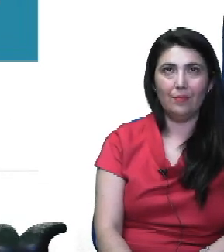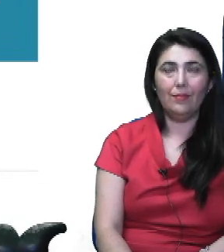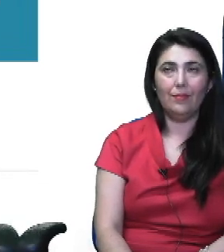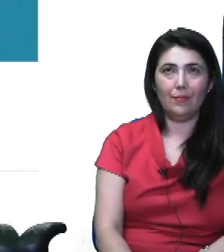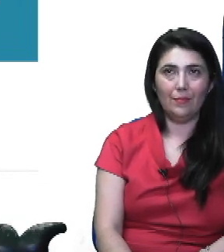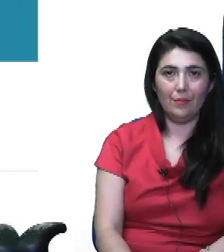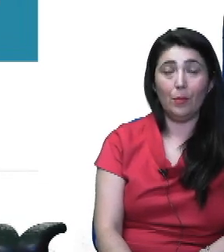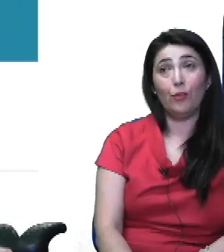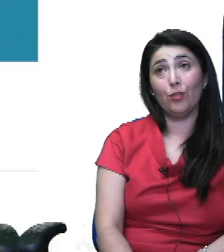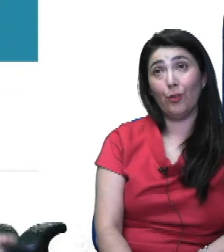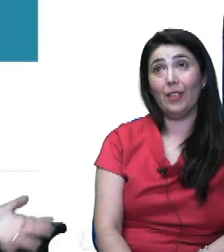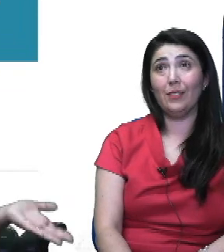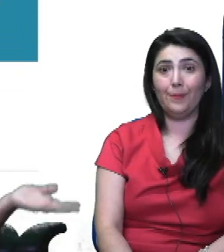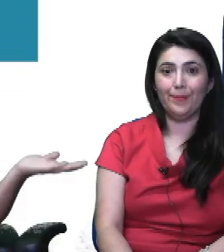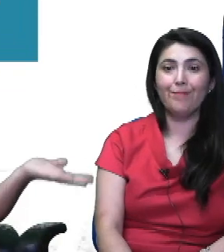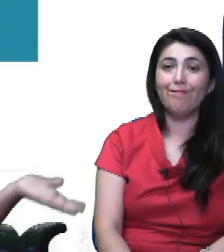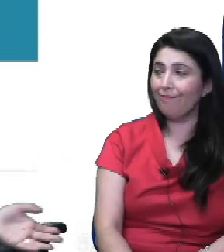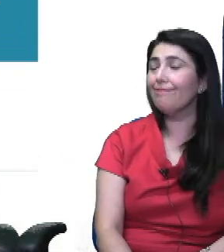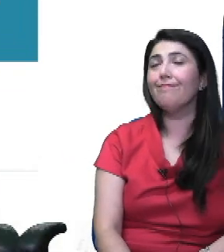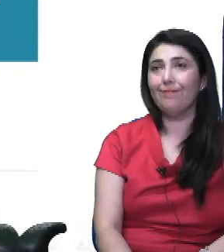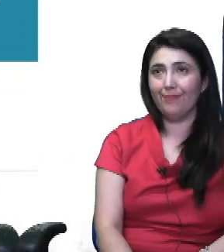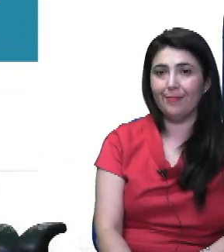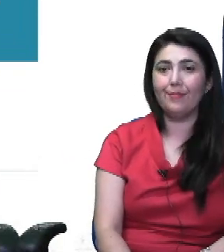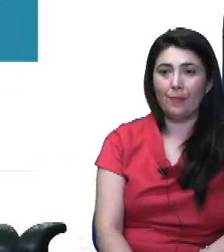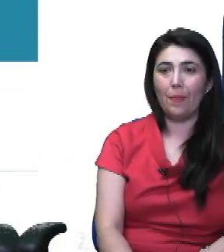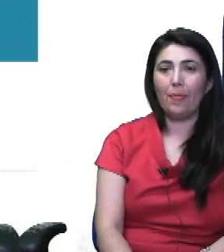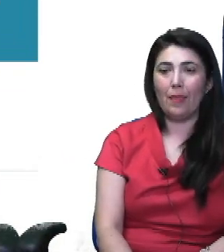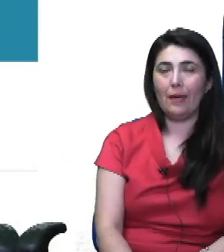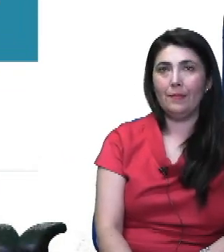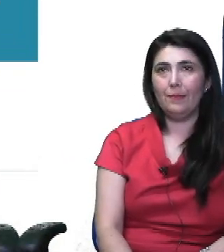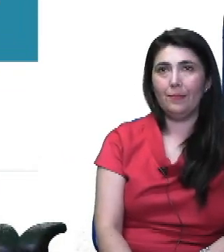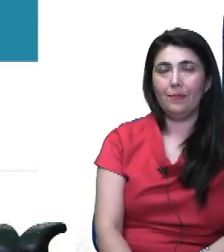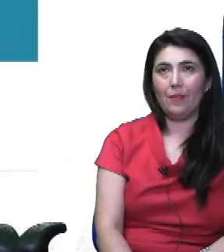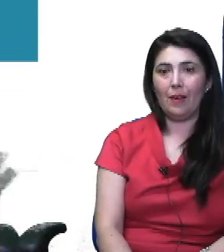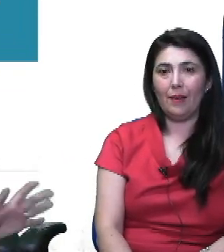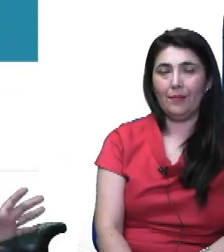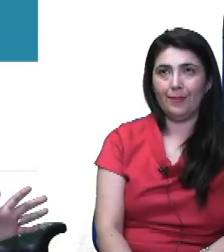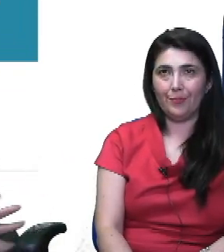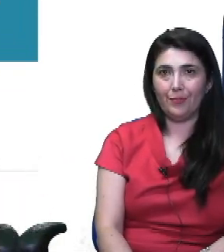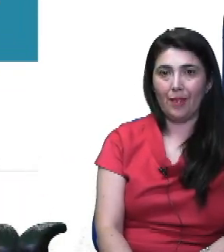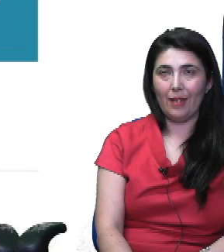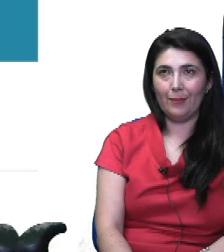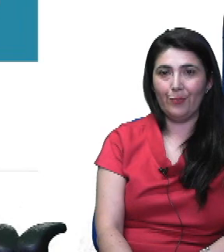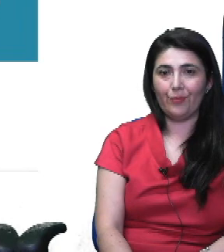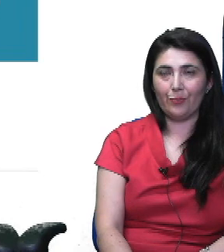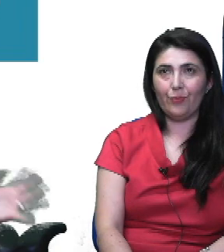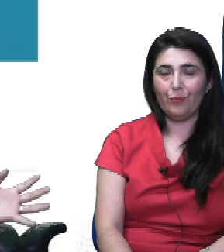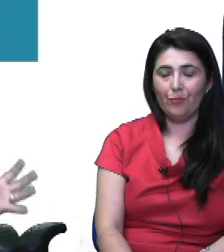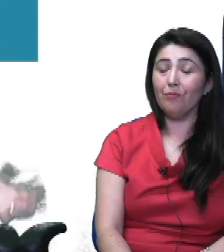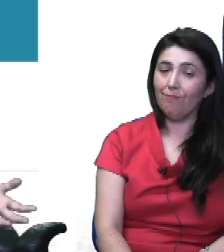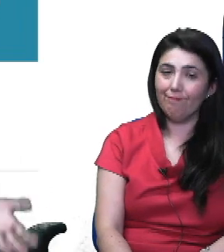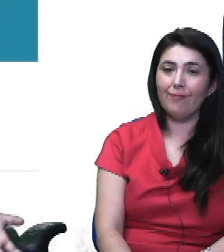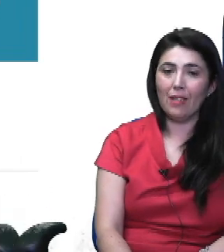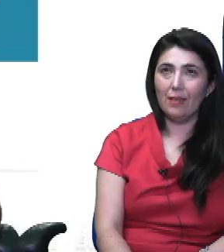social, ¿cierto?, o voluntariado que tuviese, profesores también, ¿cierto?, y diferentes también funcionarios del Estado